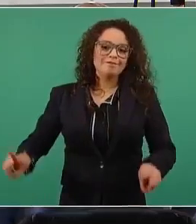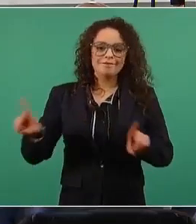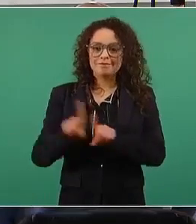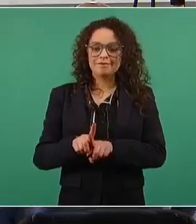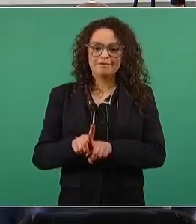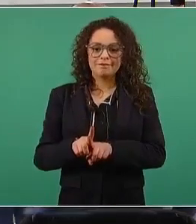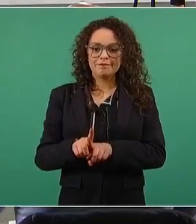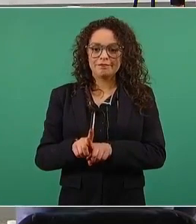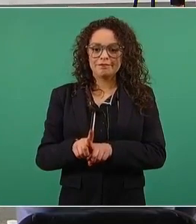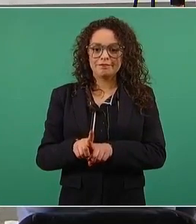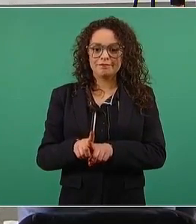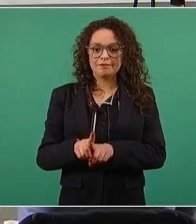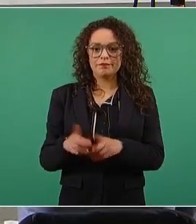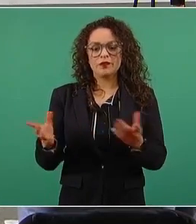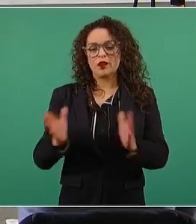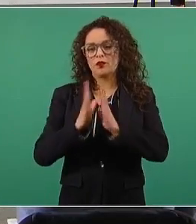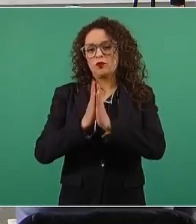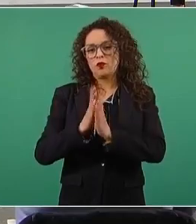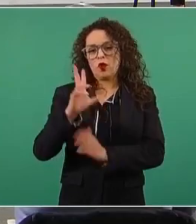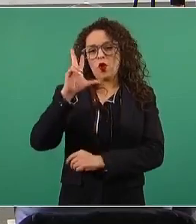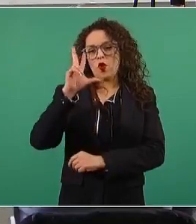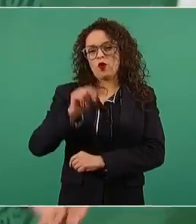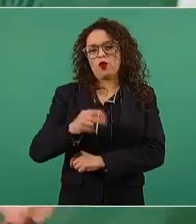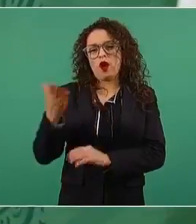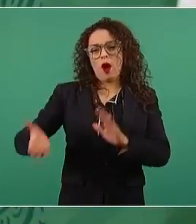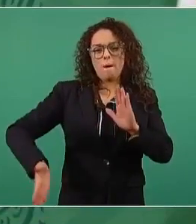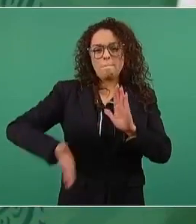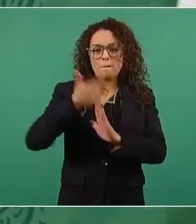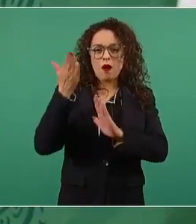que no vayan a ser una torre,